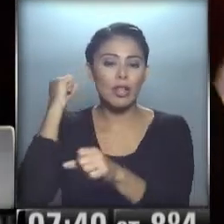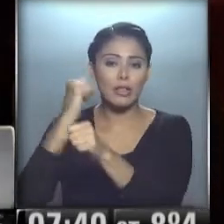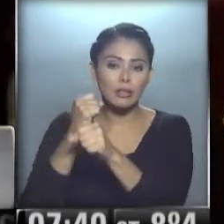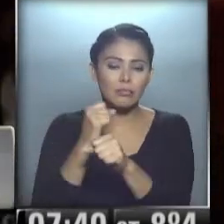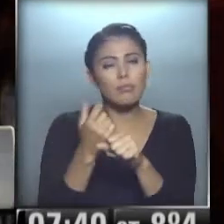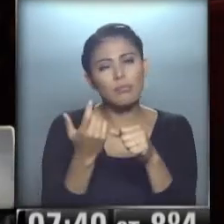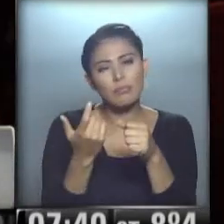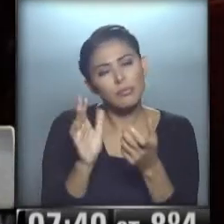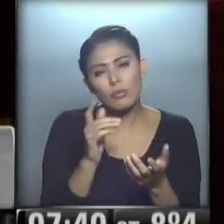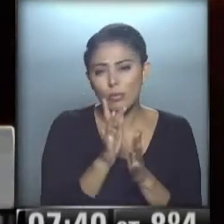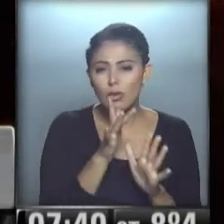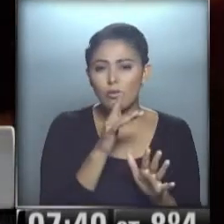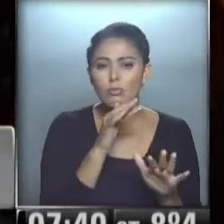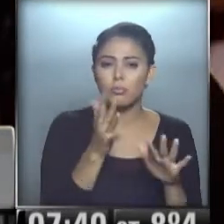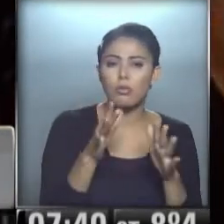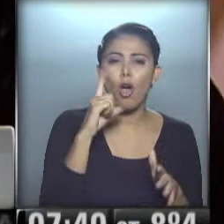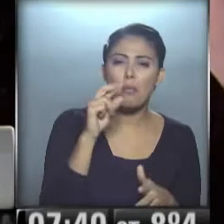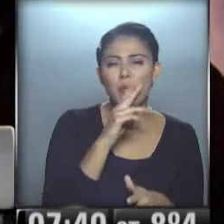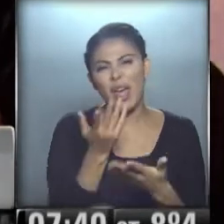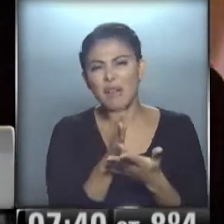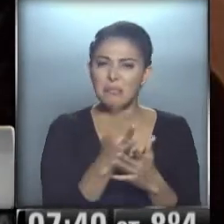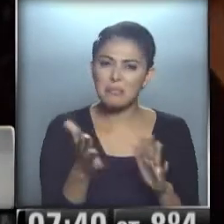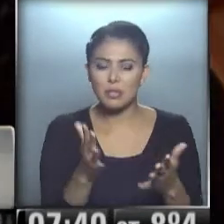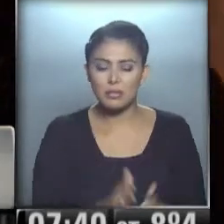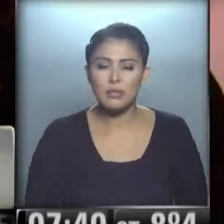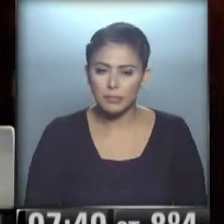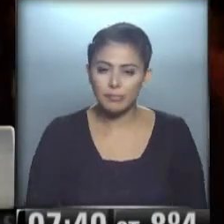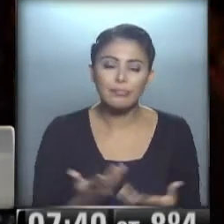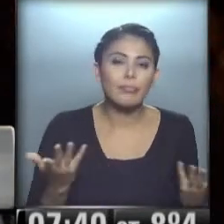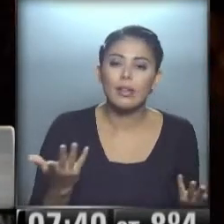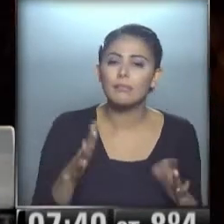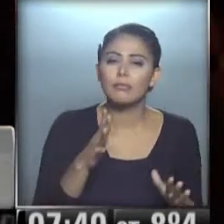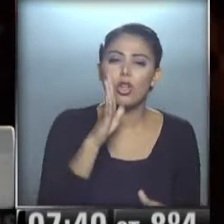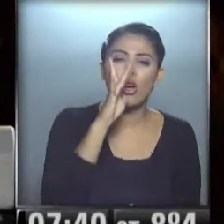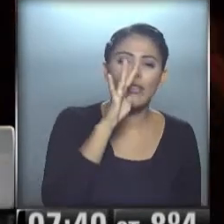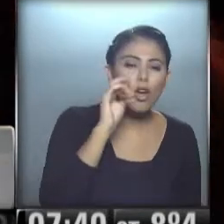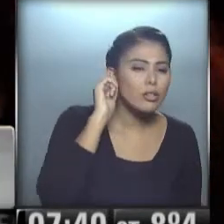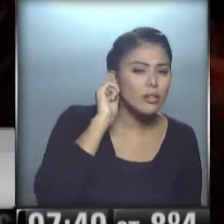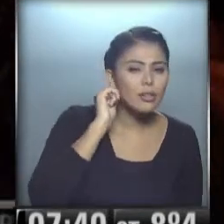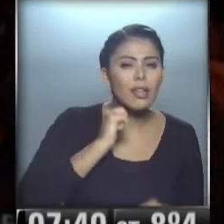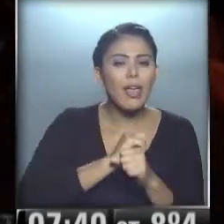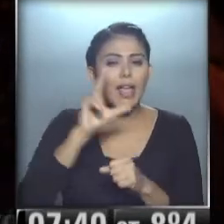más o menos es repartido entre hombres y mujeres. Y tienen entre 14 y 30 años.